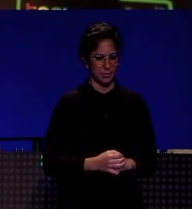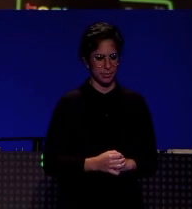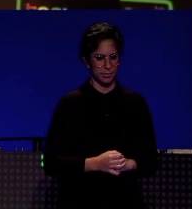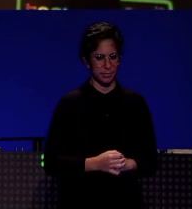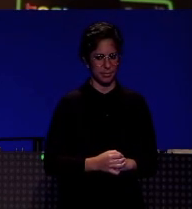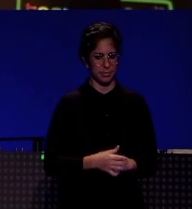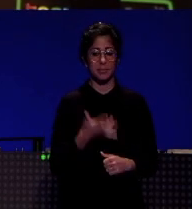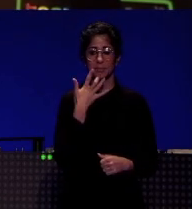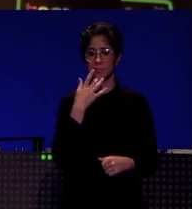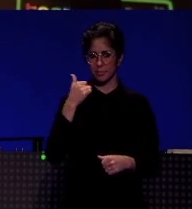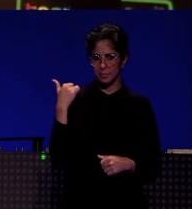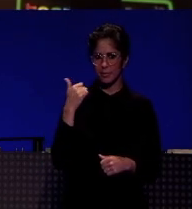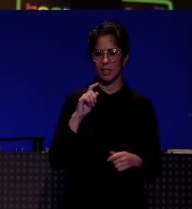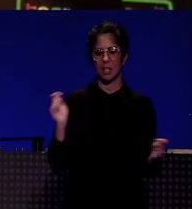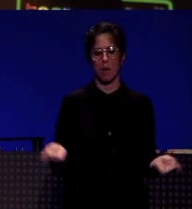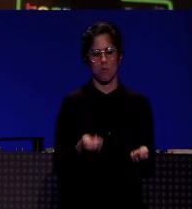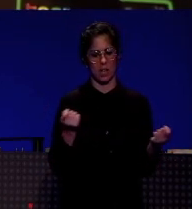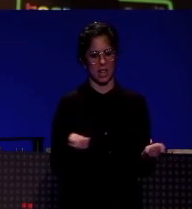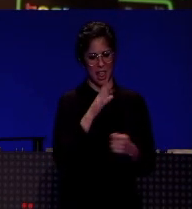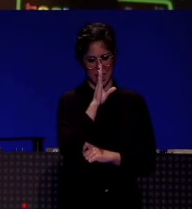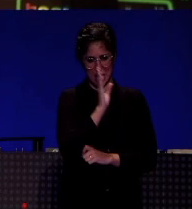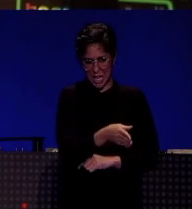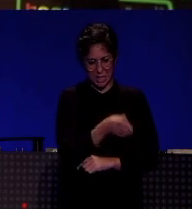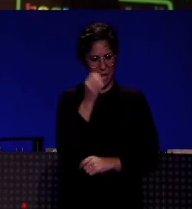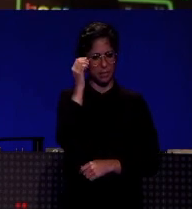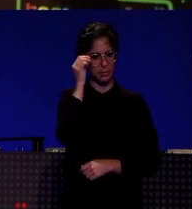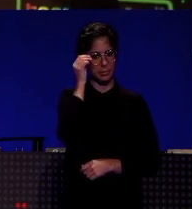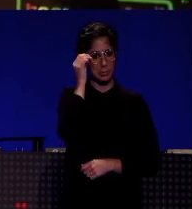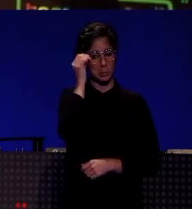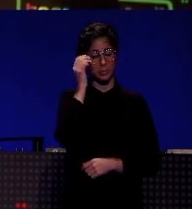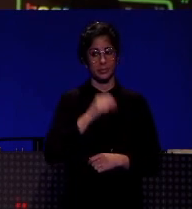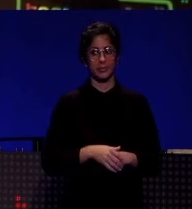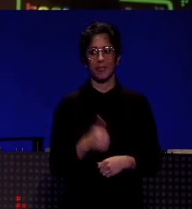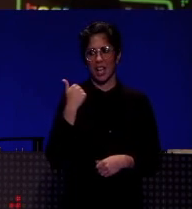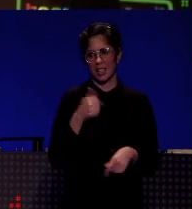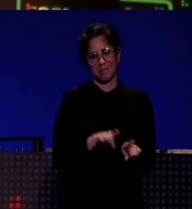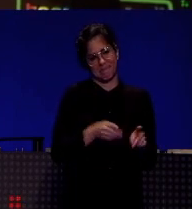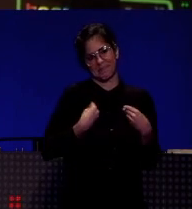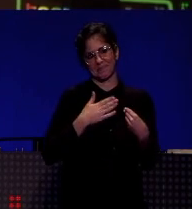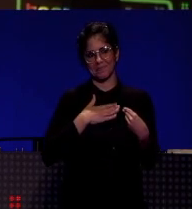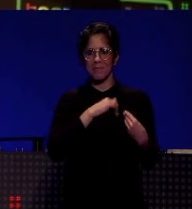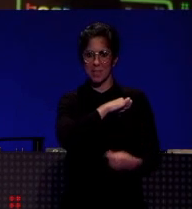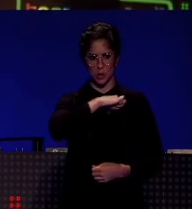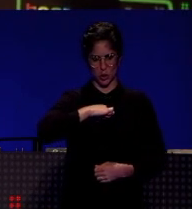esto por ejemplo era una publicidad directa aquí mi vida personal